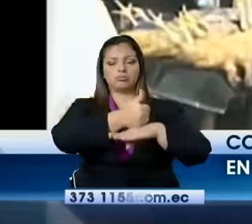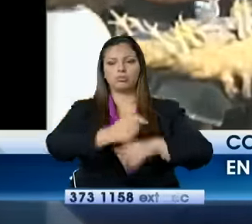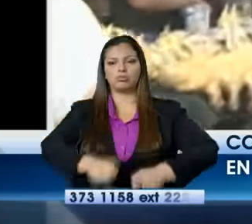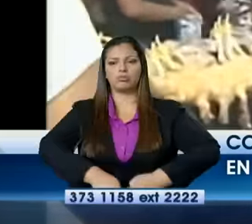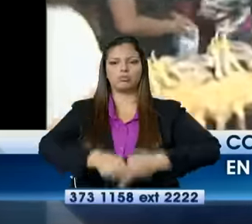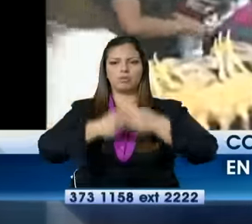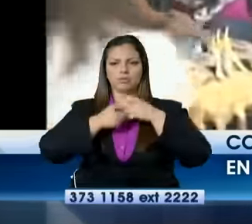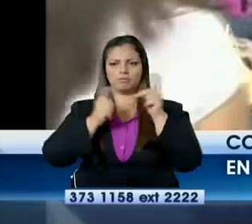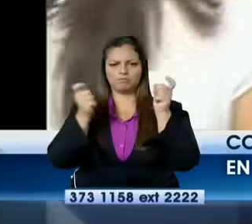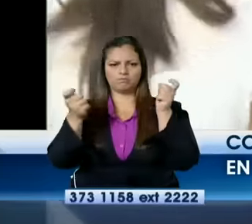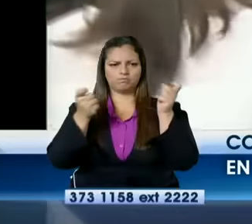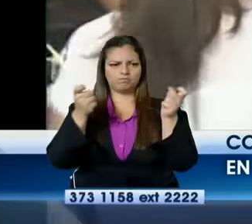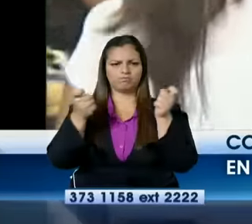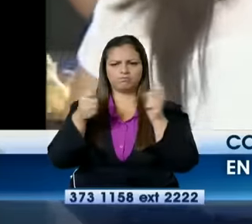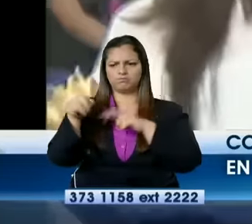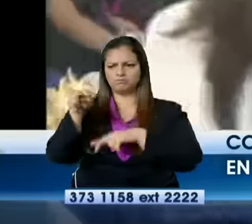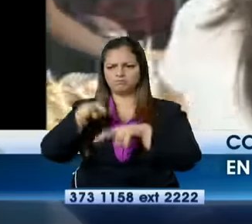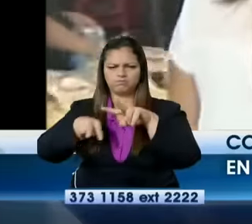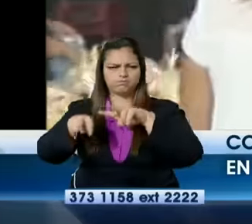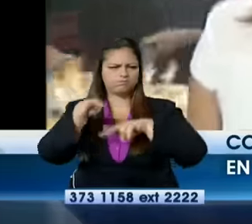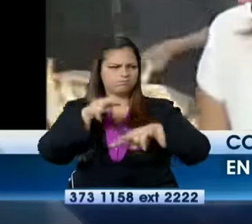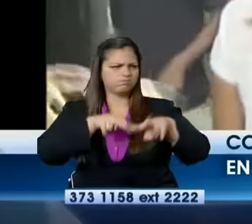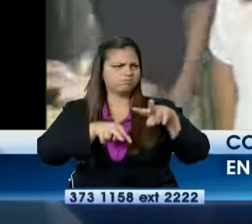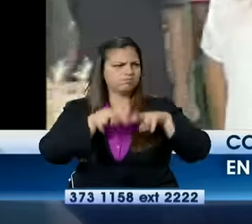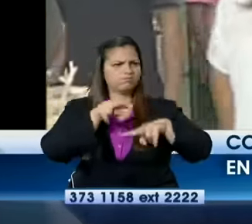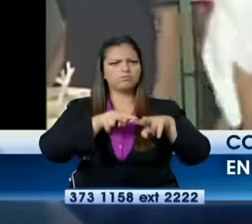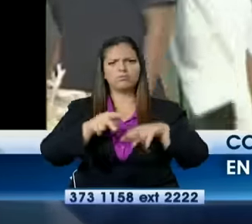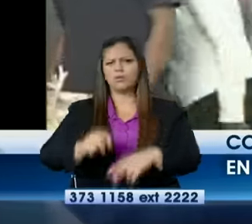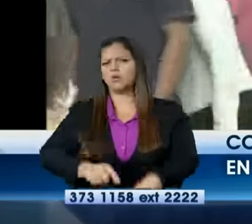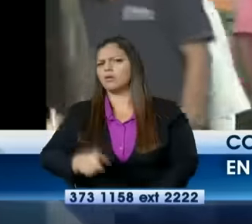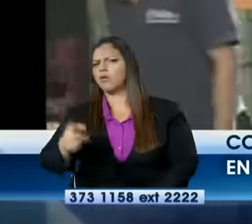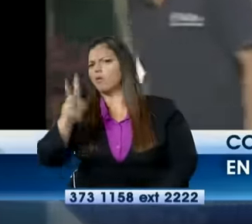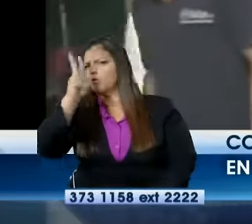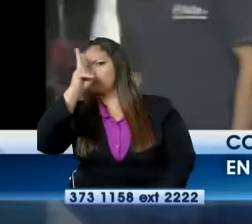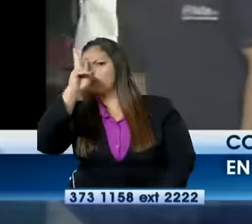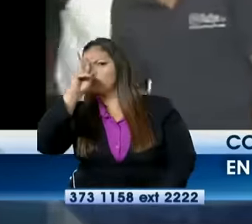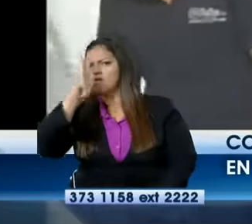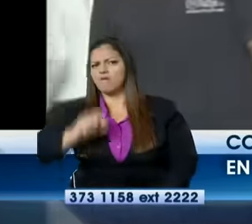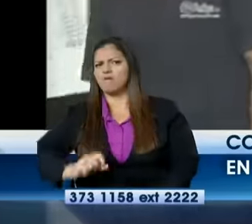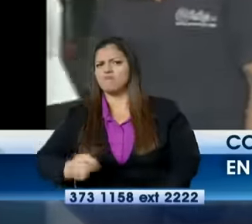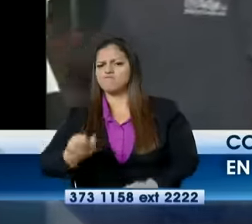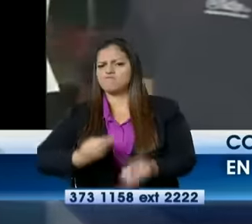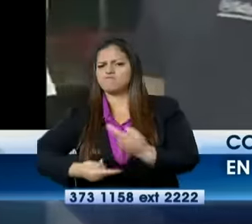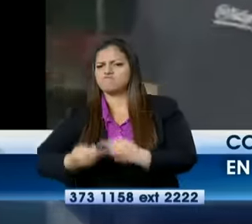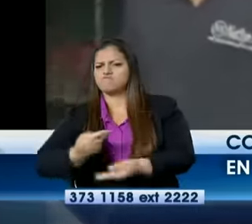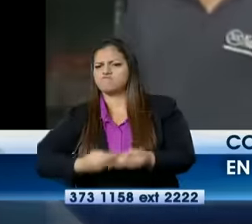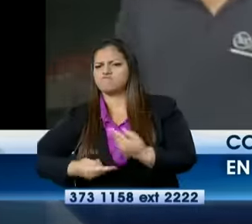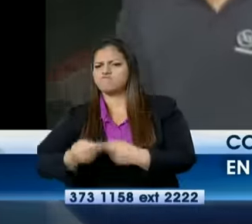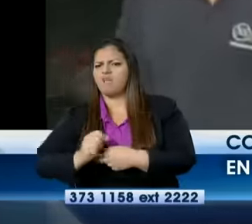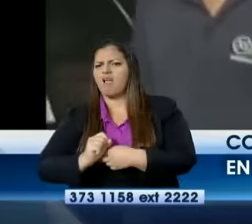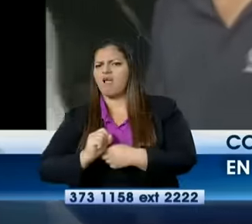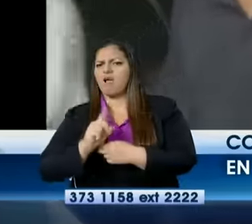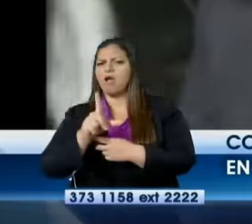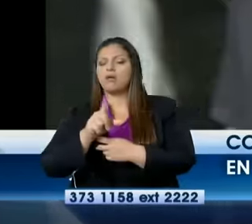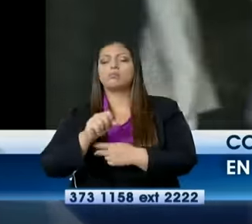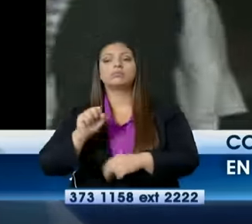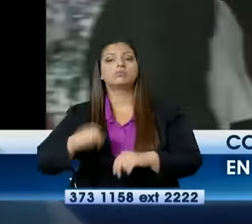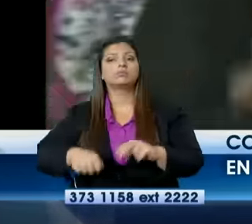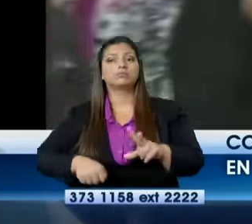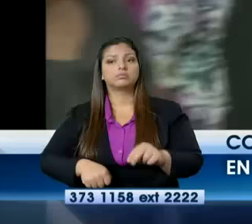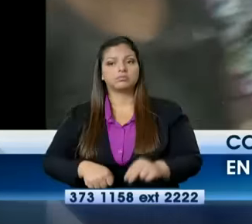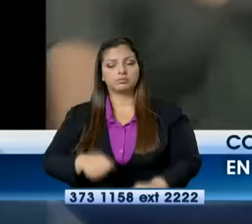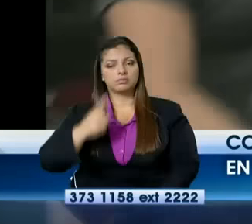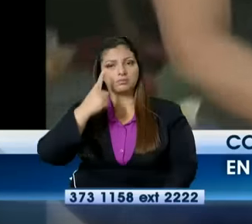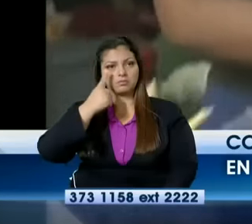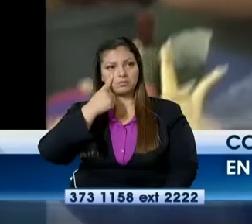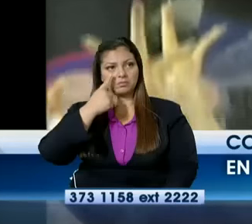llegaron también las autoridades para comenzar a recorrer cada uno de los locales del mercado de la 29 de abril en la isla Trinitaria